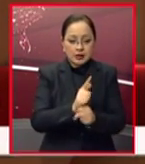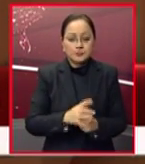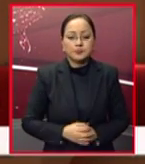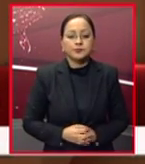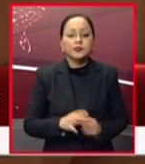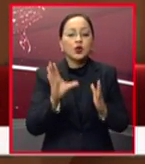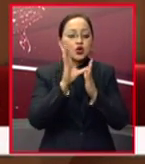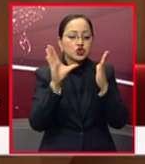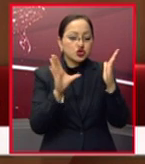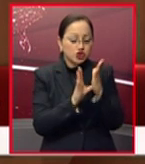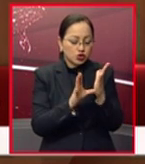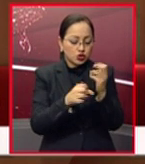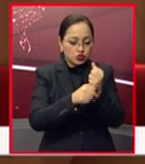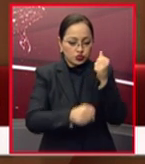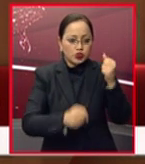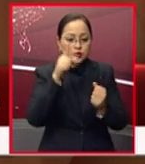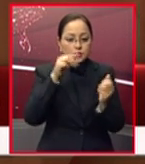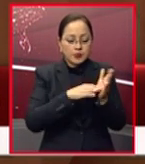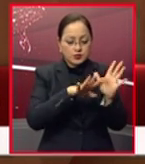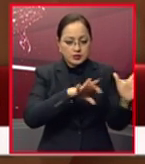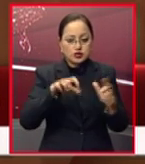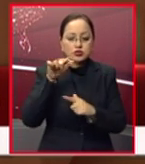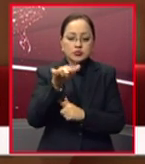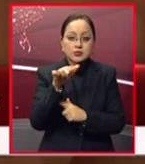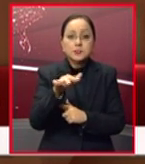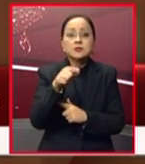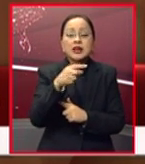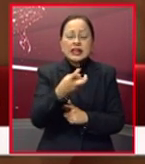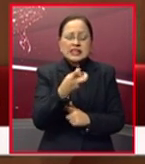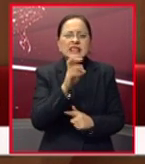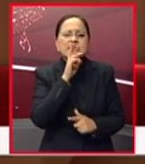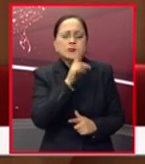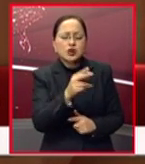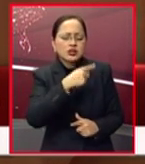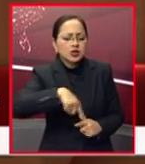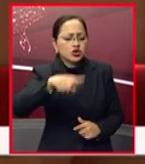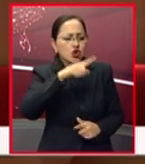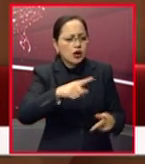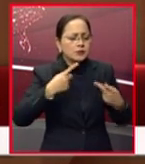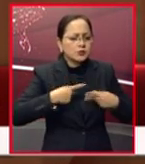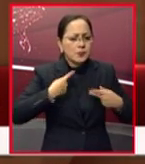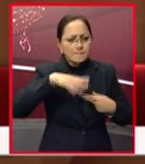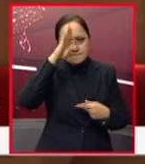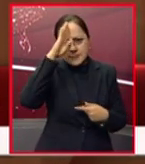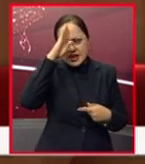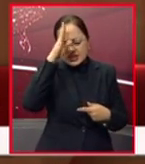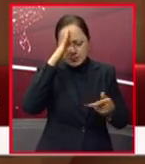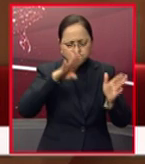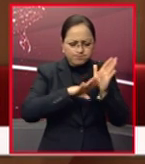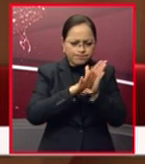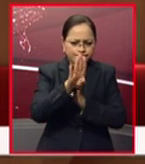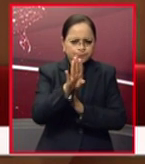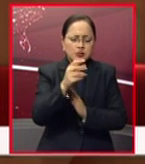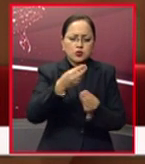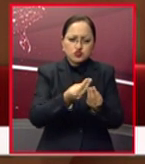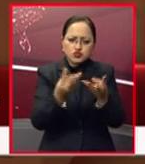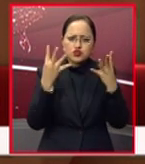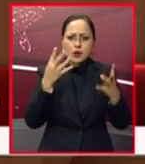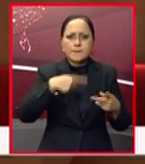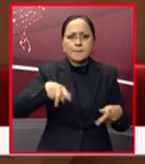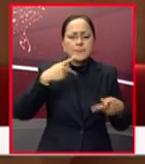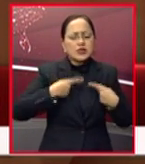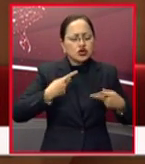La Constitución de 1917 es el resultado del pensamiento progresista y plural de hombres